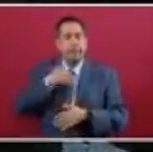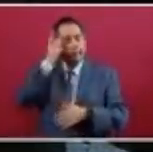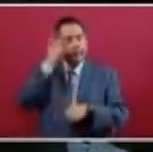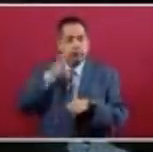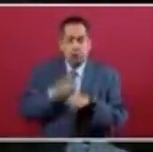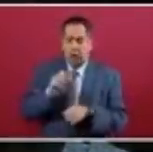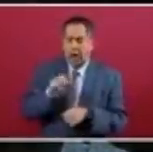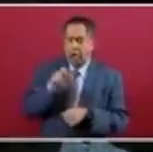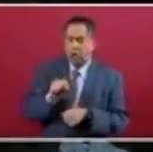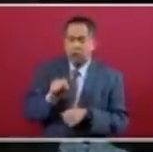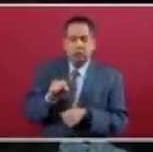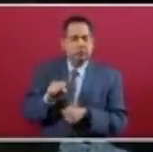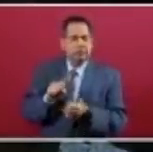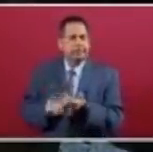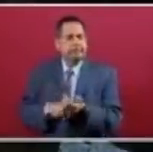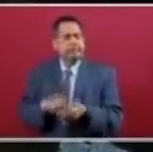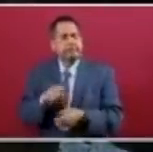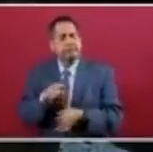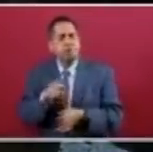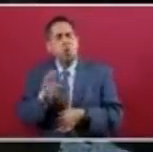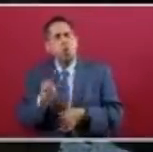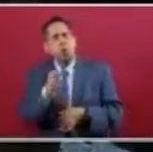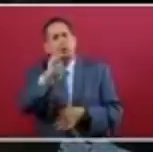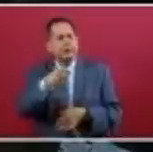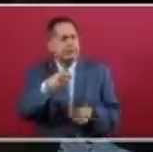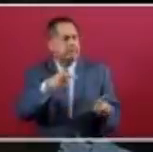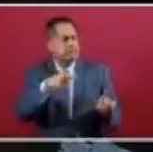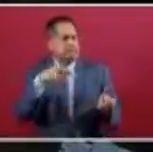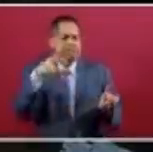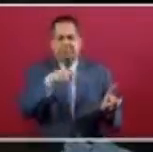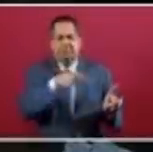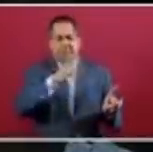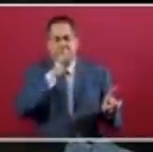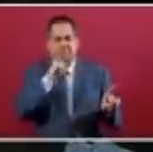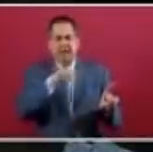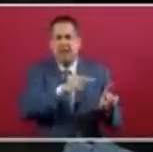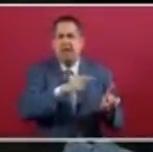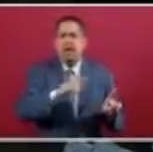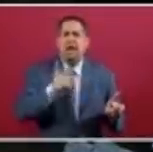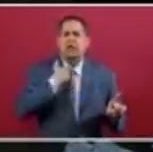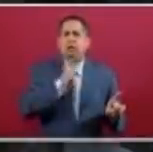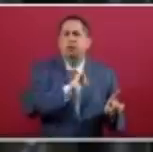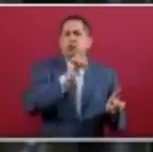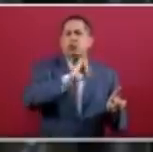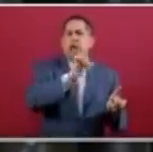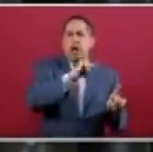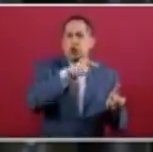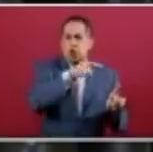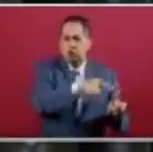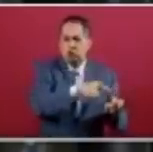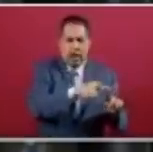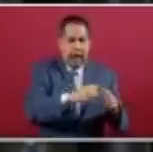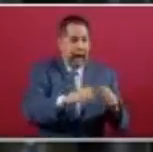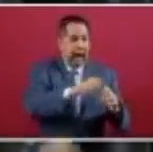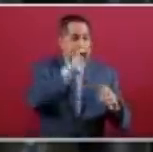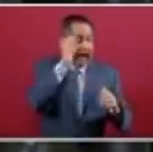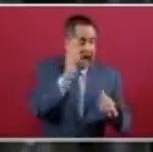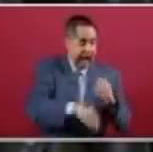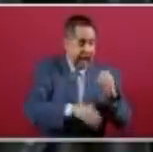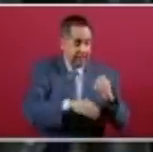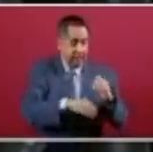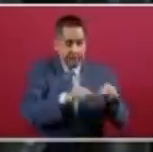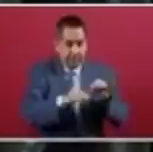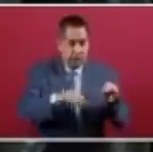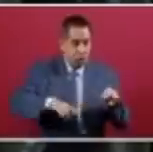Hoguera. Usted critica este movimiento de funcionarios cuando terminan sus gestiones al sector